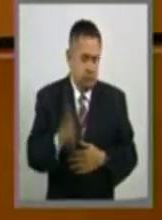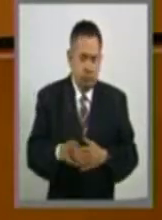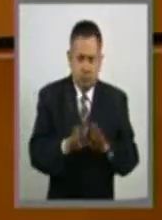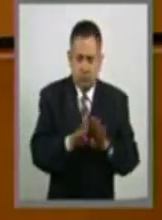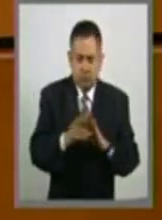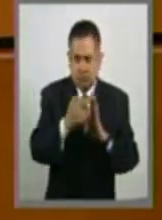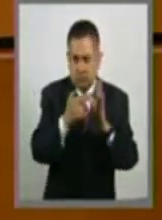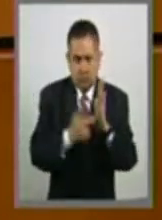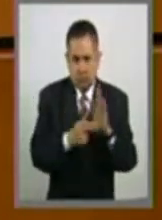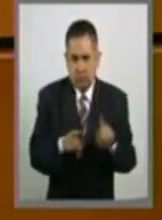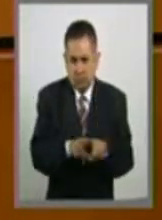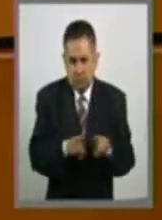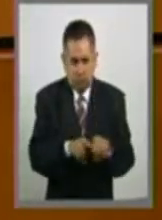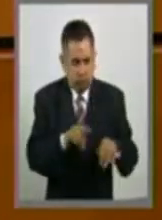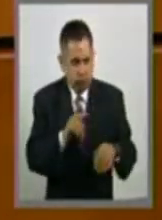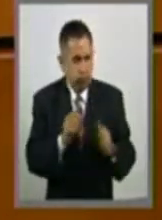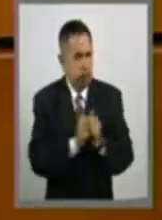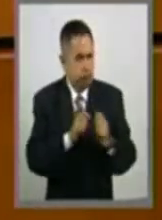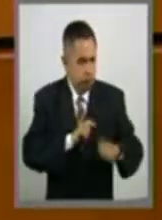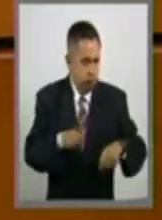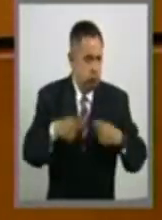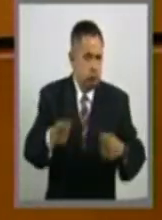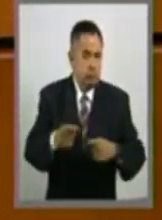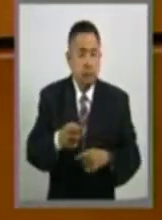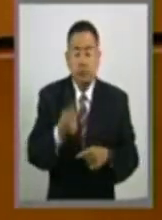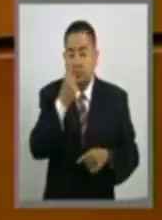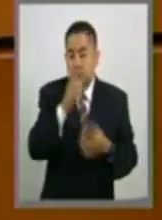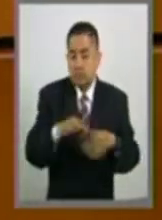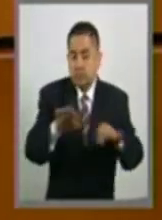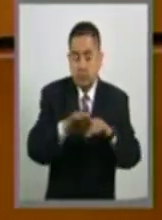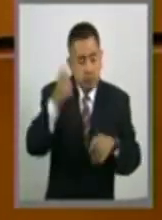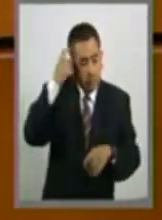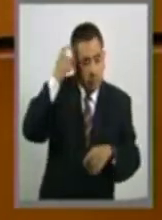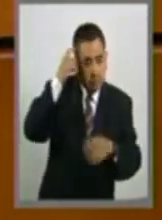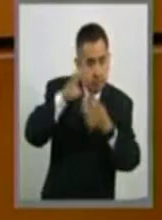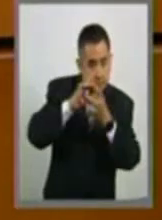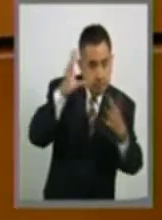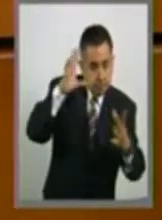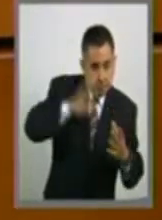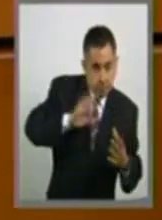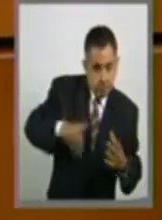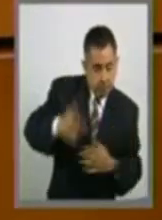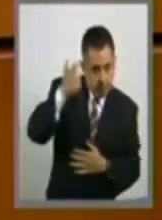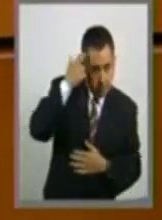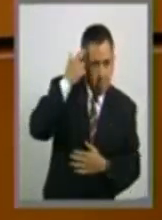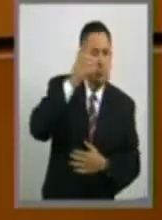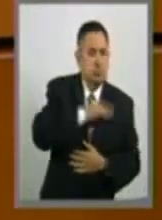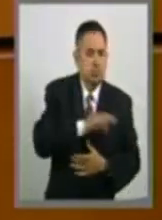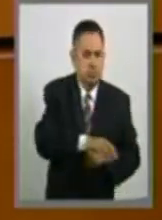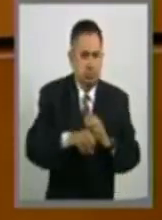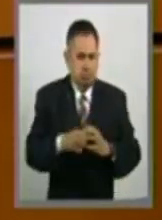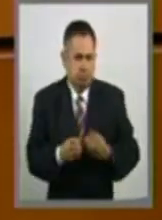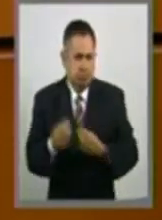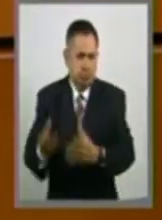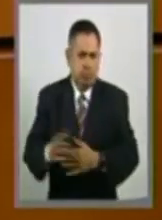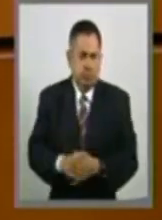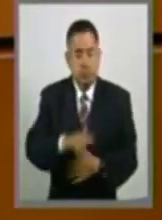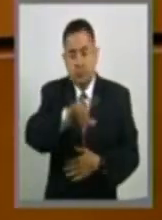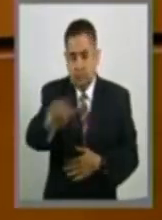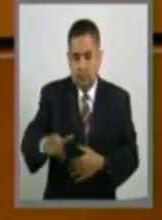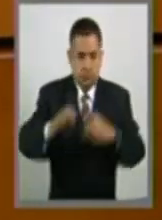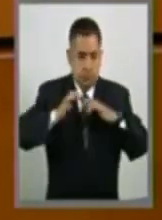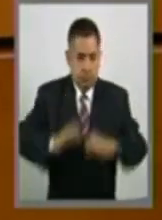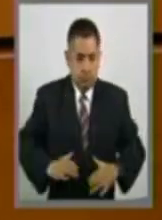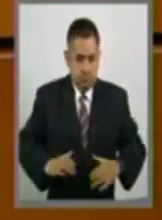declarado clínicamente con muerte cerebral. Es responsabilidad de la autoridad de entregar el cadáver